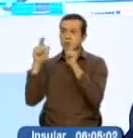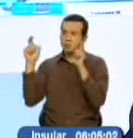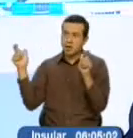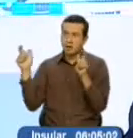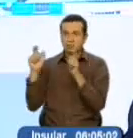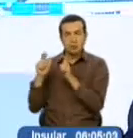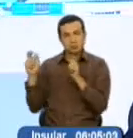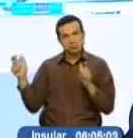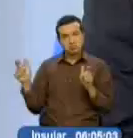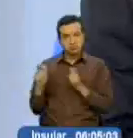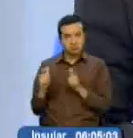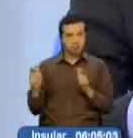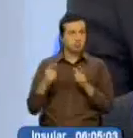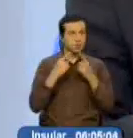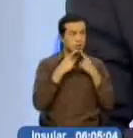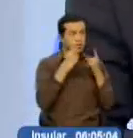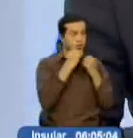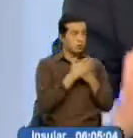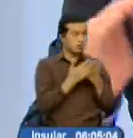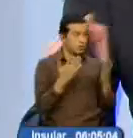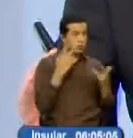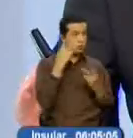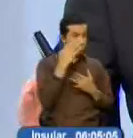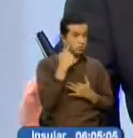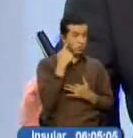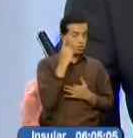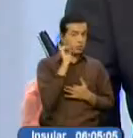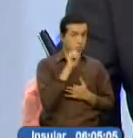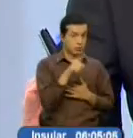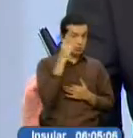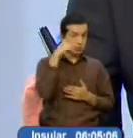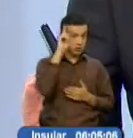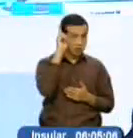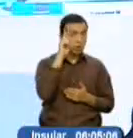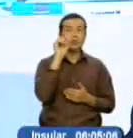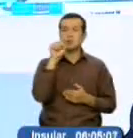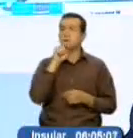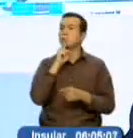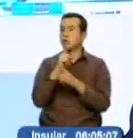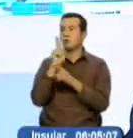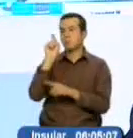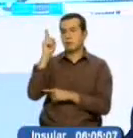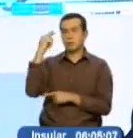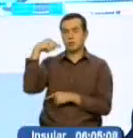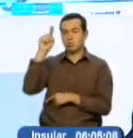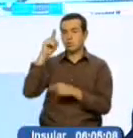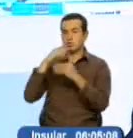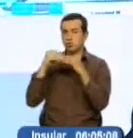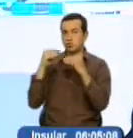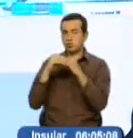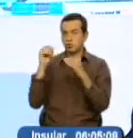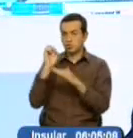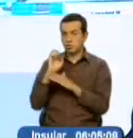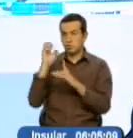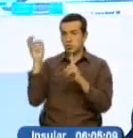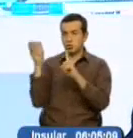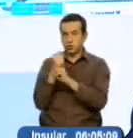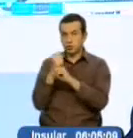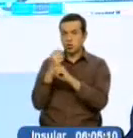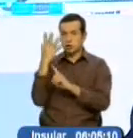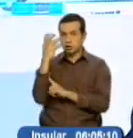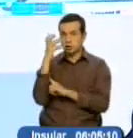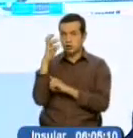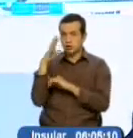mayores reservas. Pero se espera, hay una expectativa de 1.000 millones para el Ecuador. De 1.000 millones de dólares para el Ecuador si somos exitosos con los